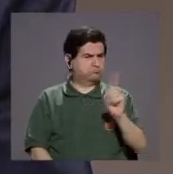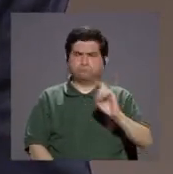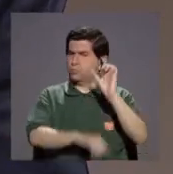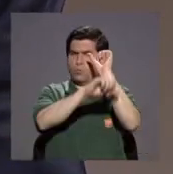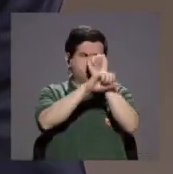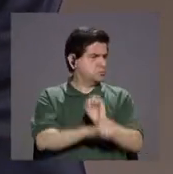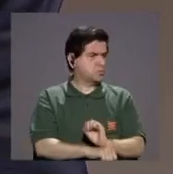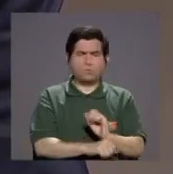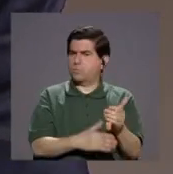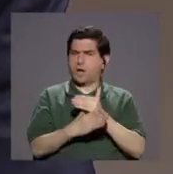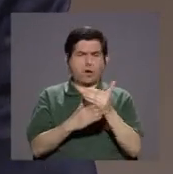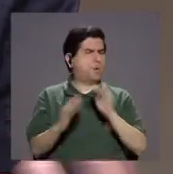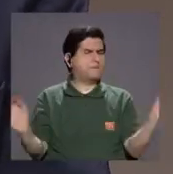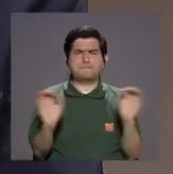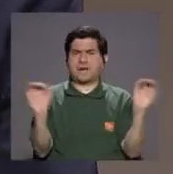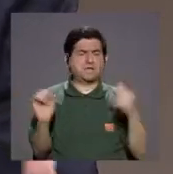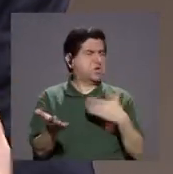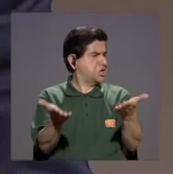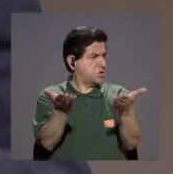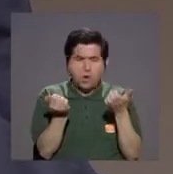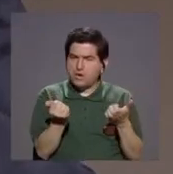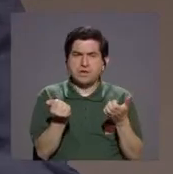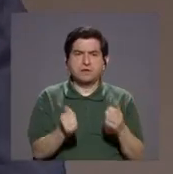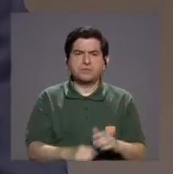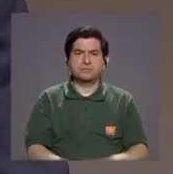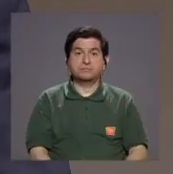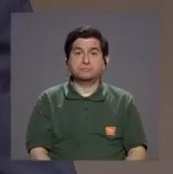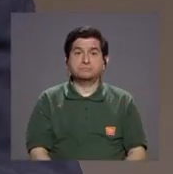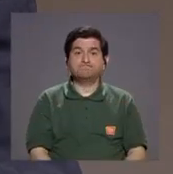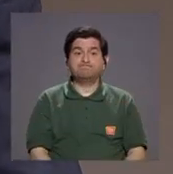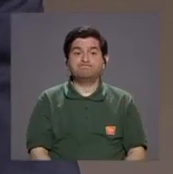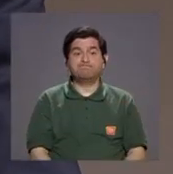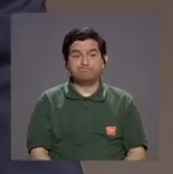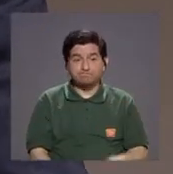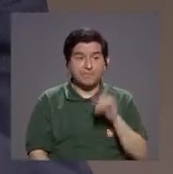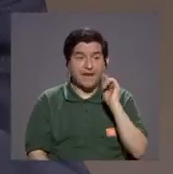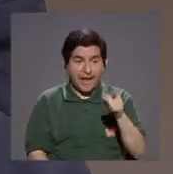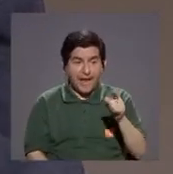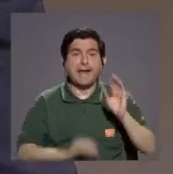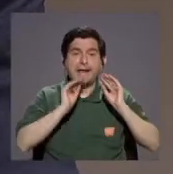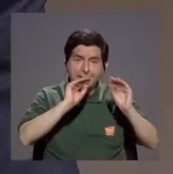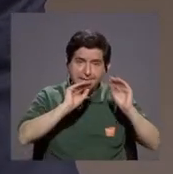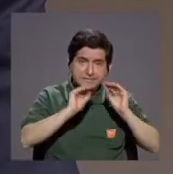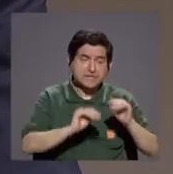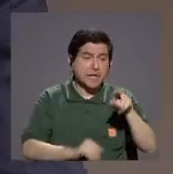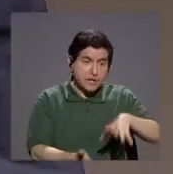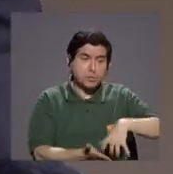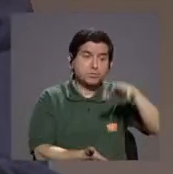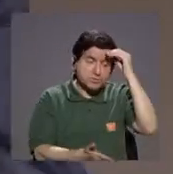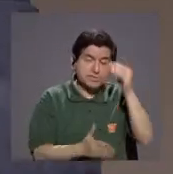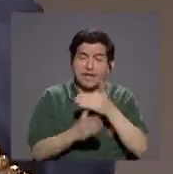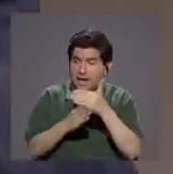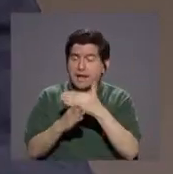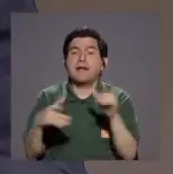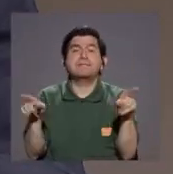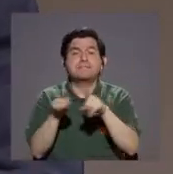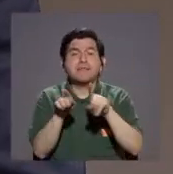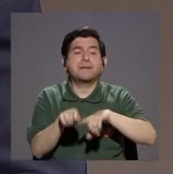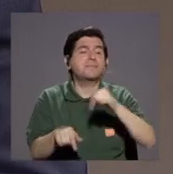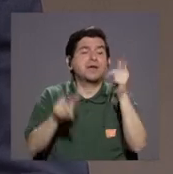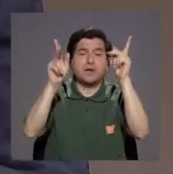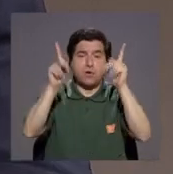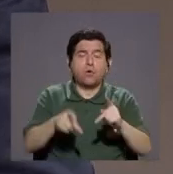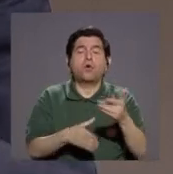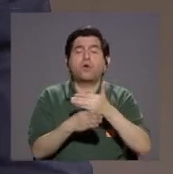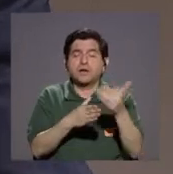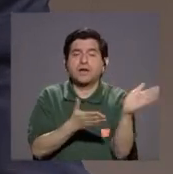acostumbrado a compartir nada y no quiero compartir todo es enseñarle al muchacho que cuando usted aprende a compartir también las demás personas